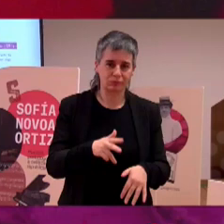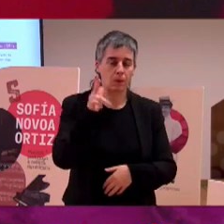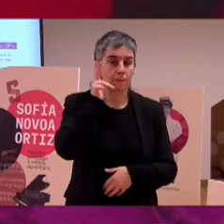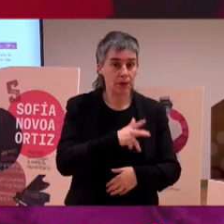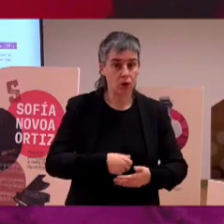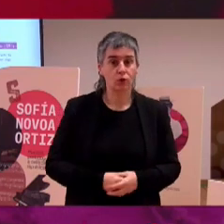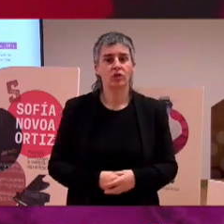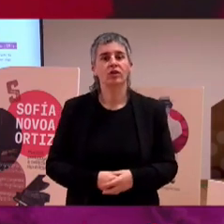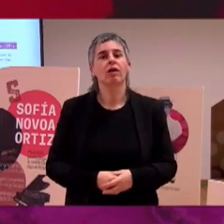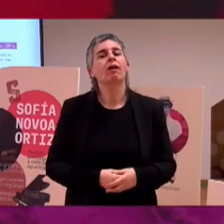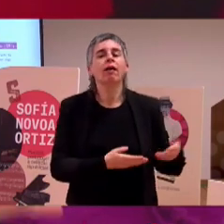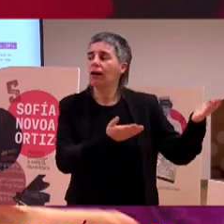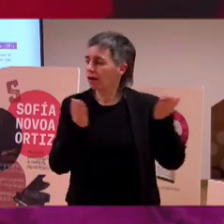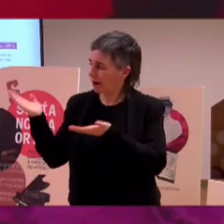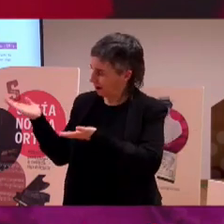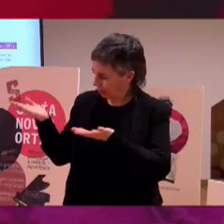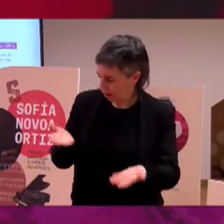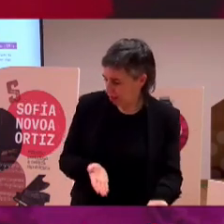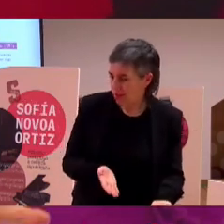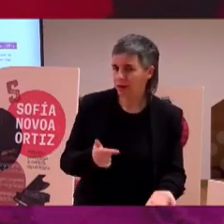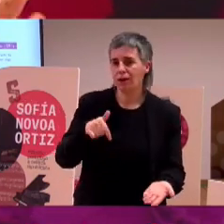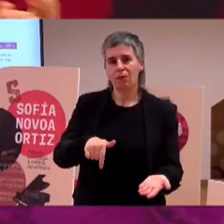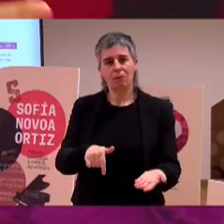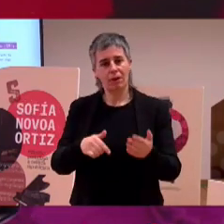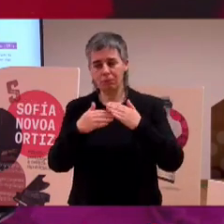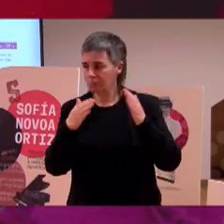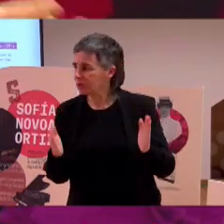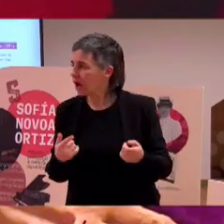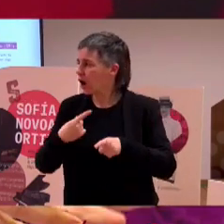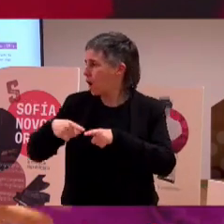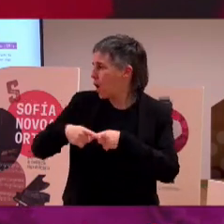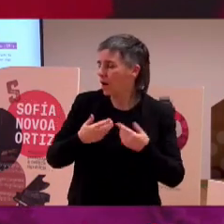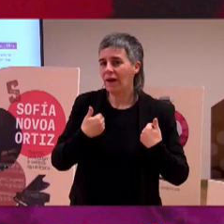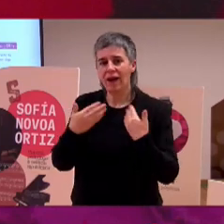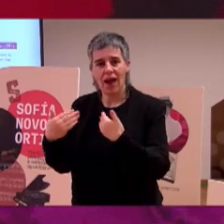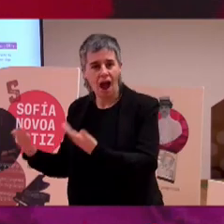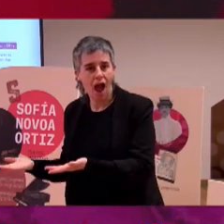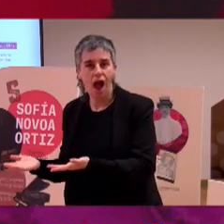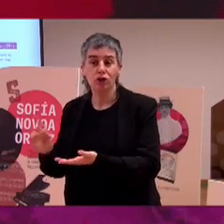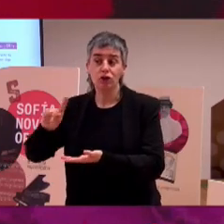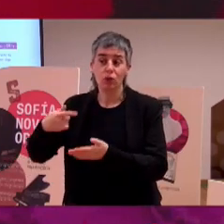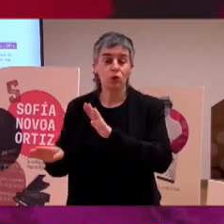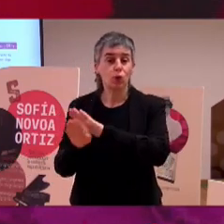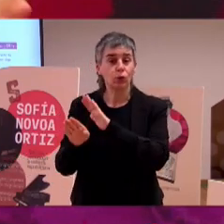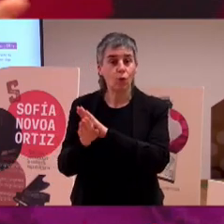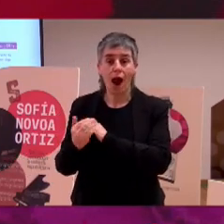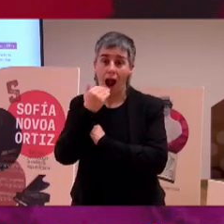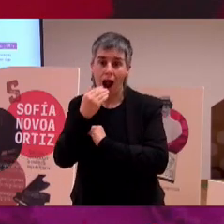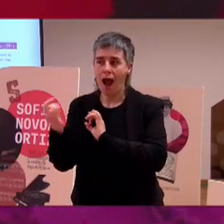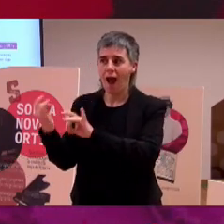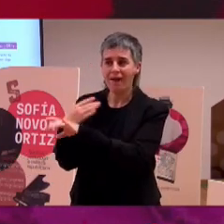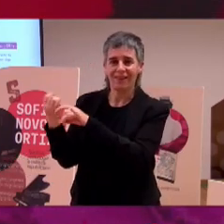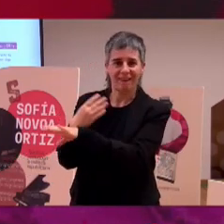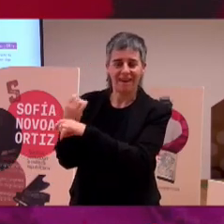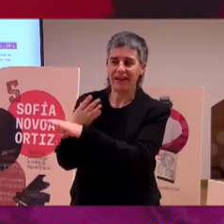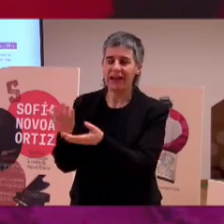os recibe, os invita, os a non sei que, a agasallo, logo ten correspondencia con eles, dinlle, bueno, é que, porque